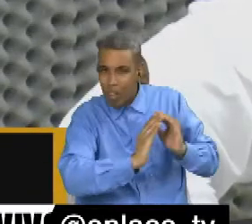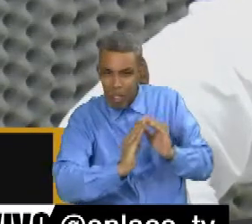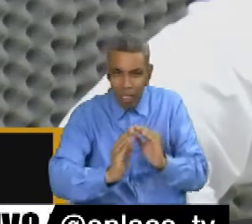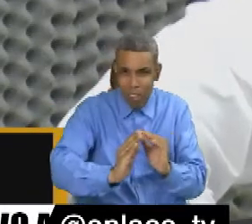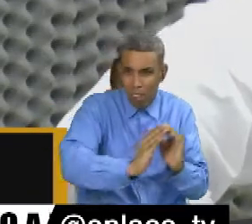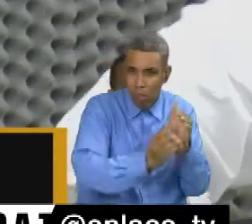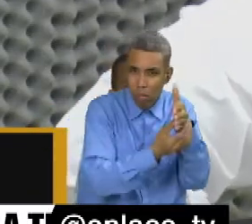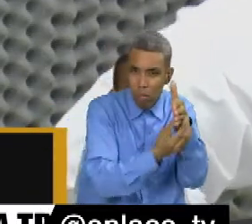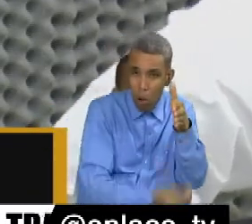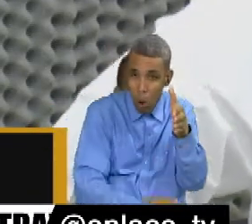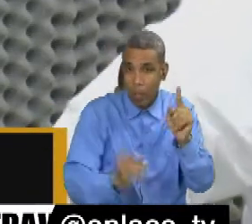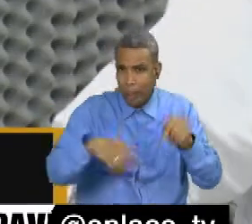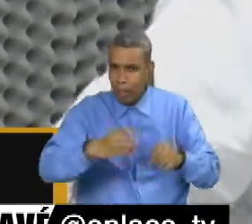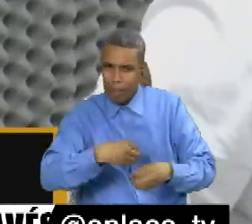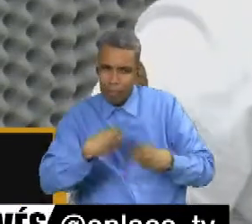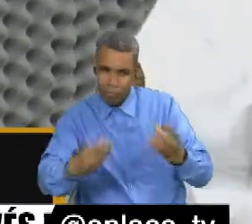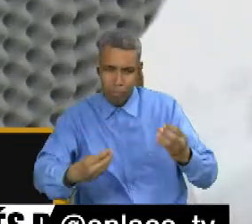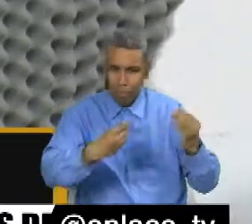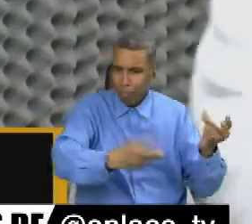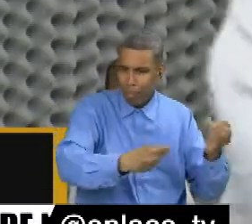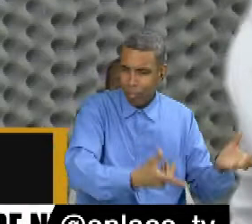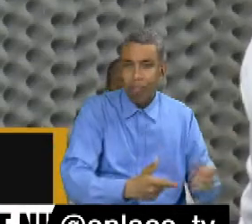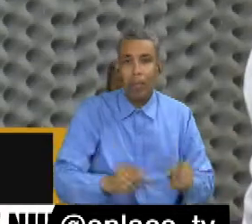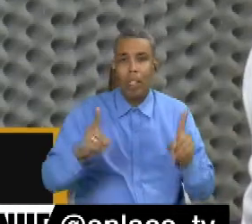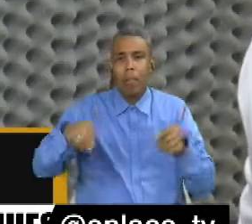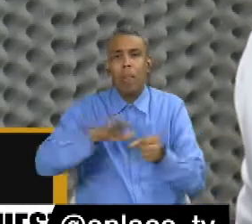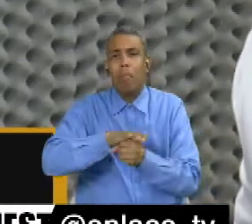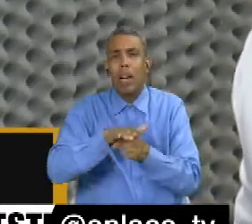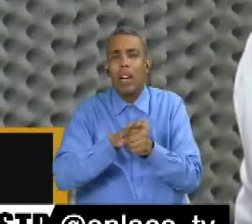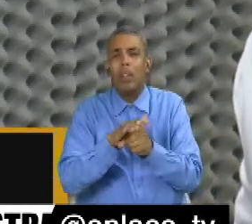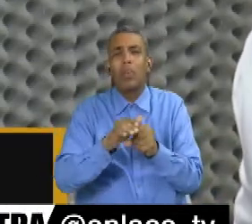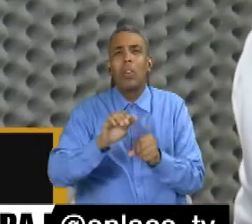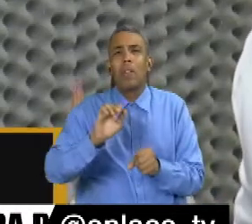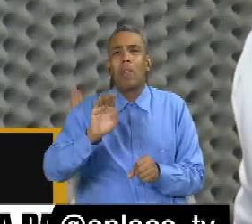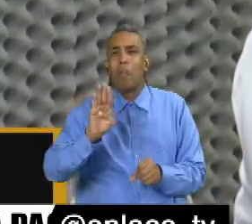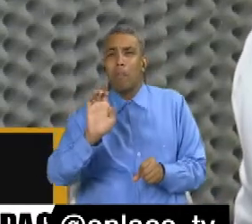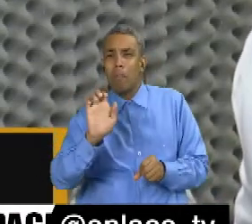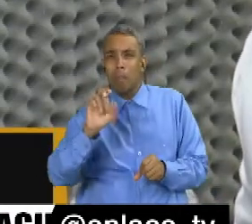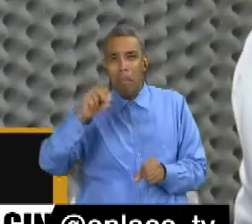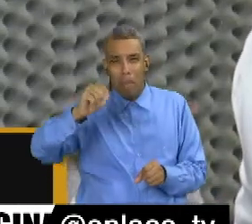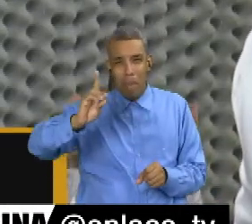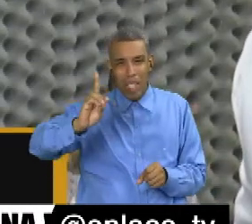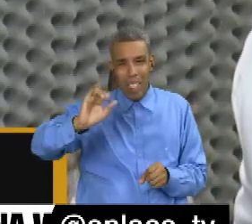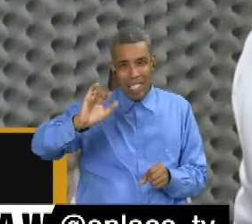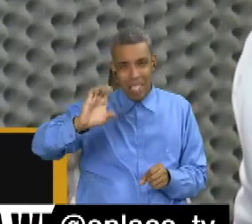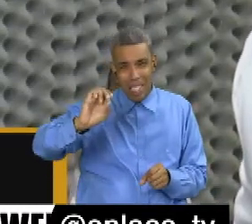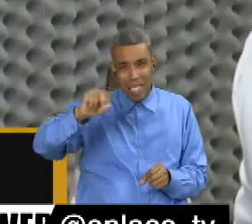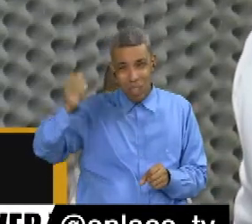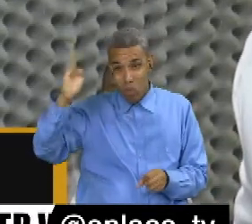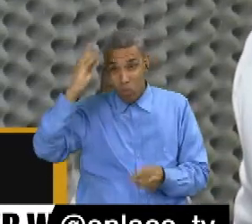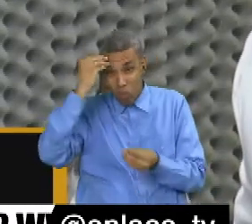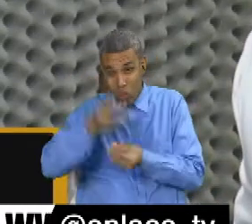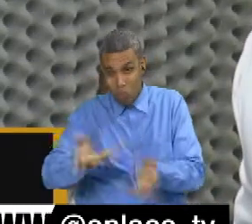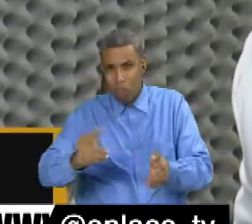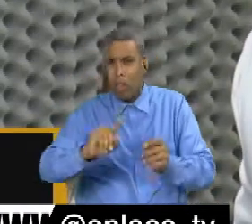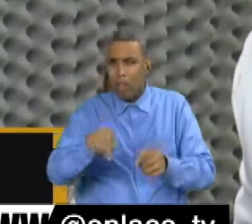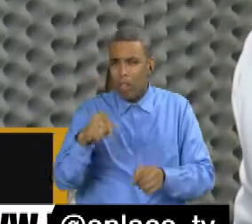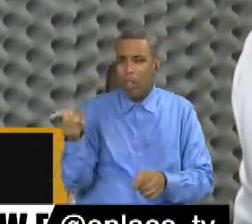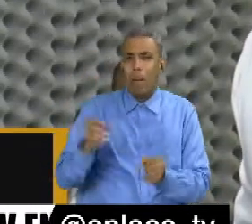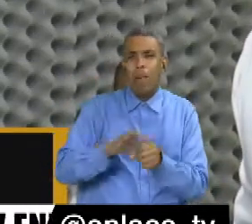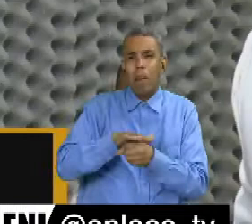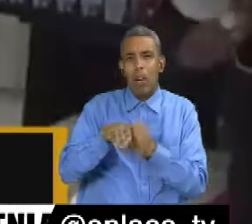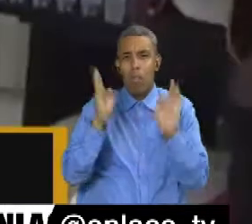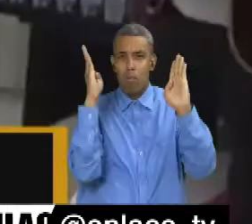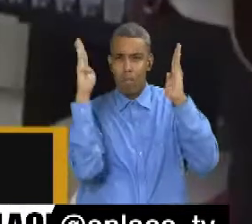la oportunidad de llegar con ellos en el barrio El Boston y en distintas comunidades, en comunidades académicas. El presidente de este